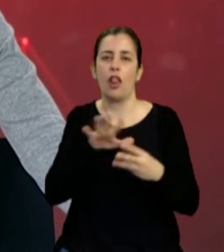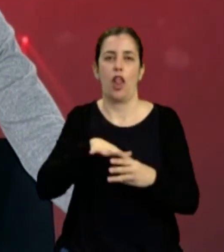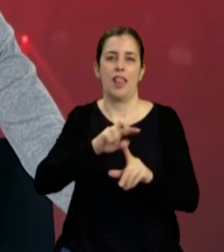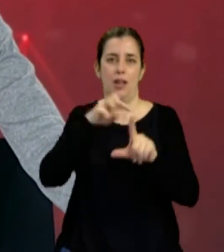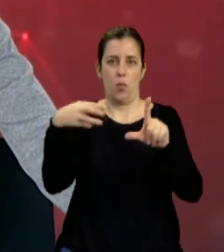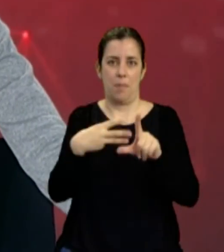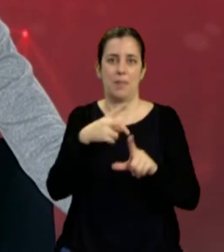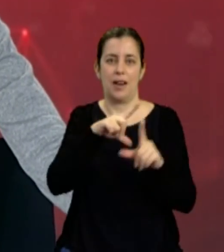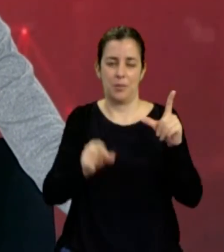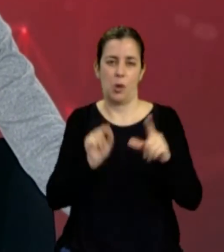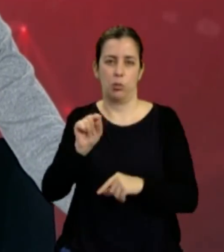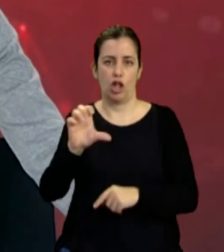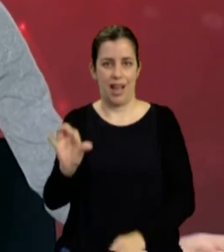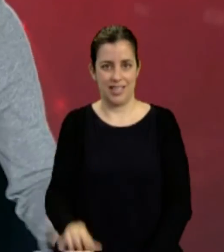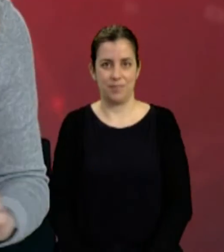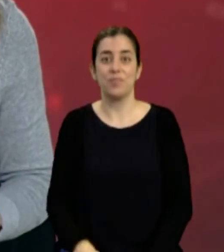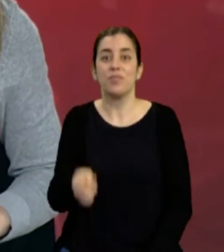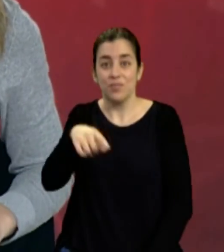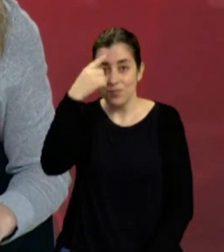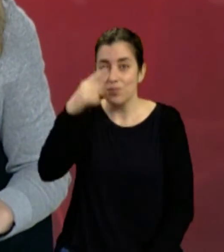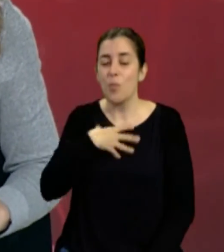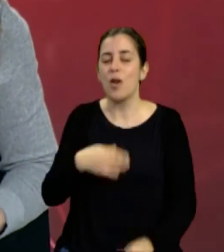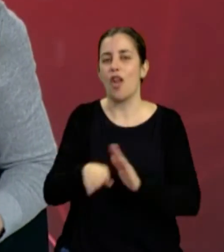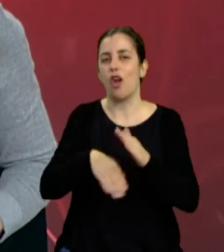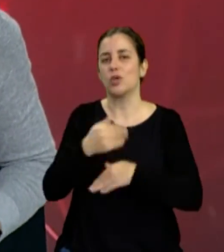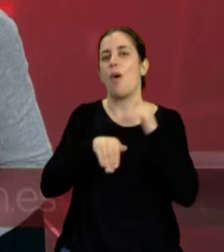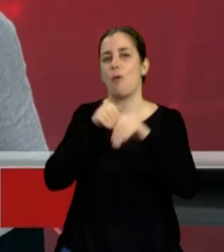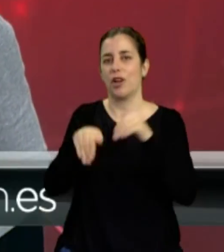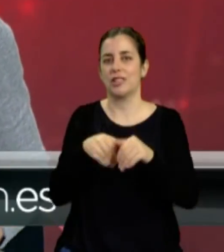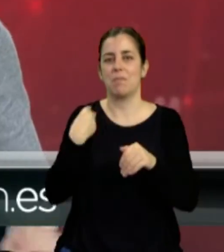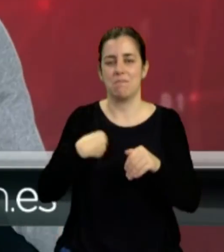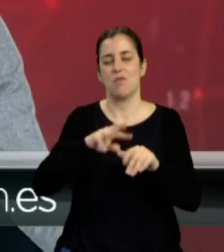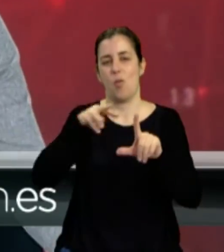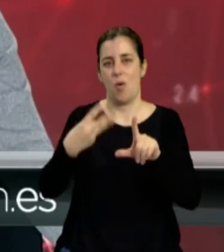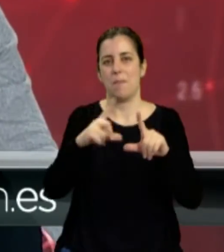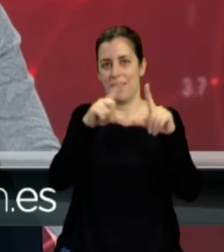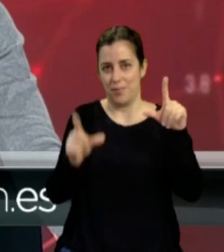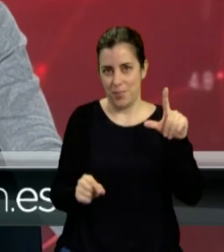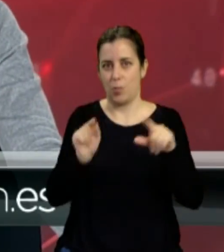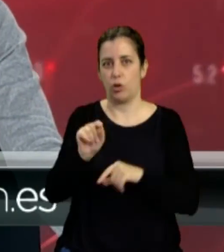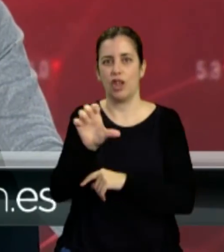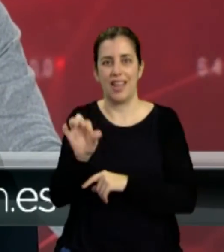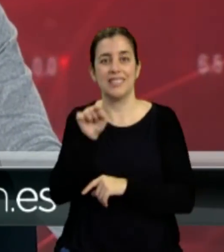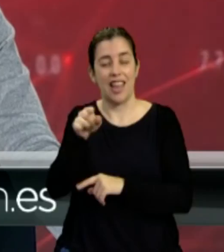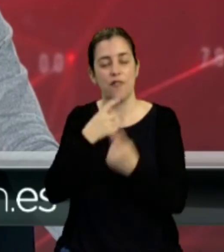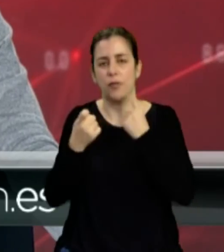Bueno, ya saben que pueden seguir votando en nuestra web en navarratelevisión.es, donde también continúa la